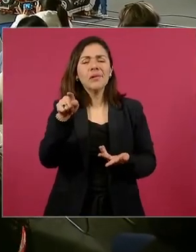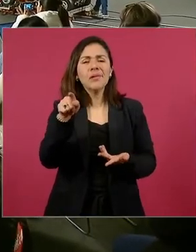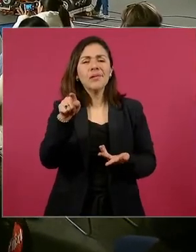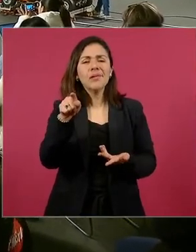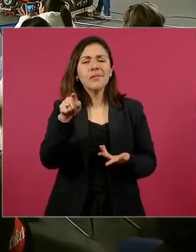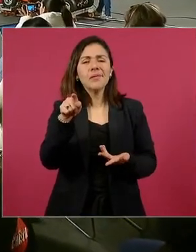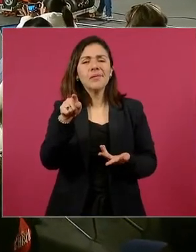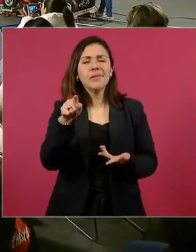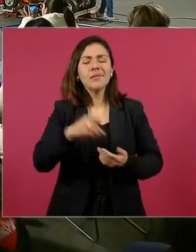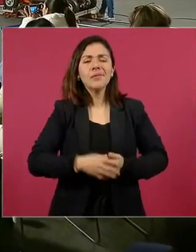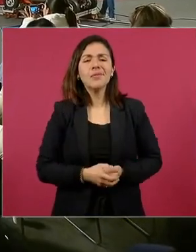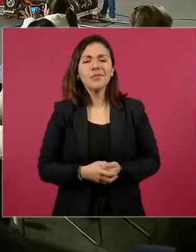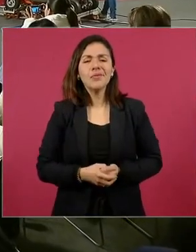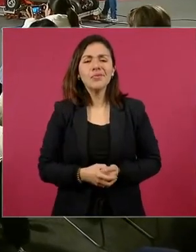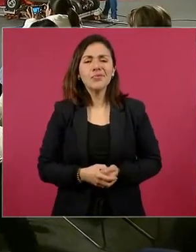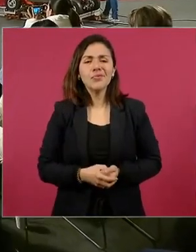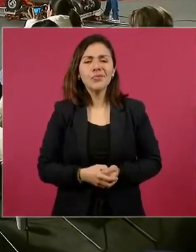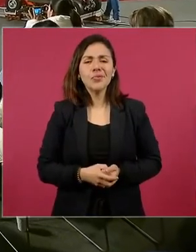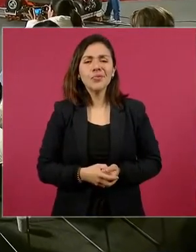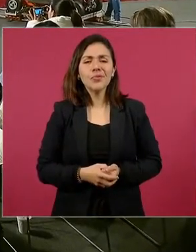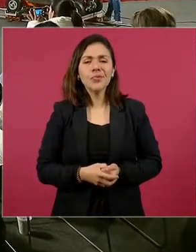mucha afluencia.